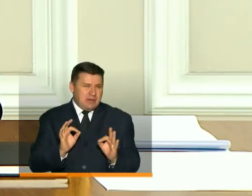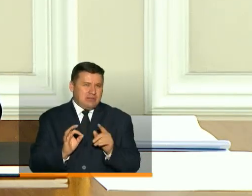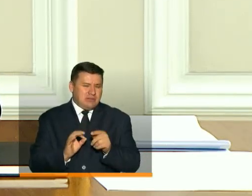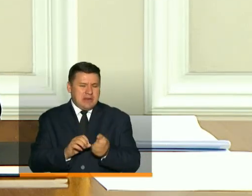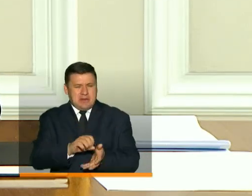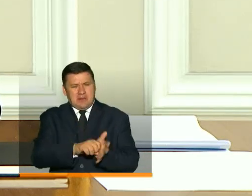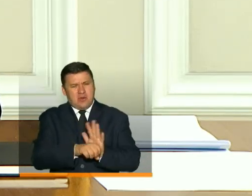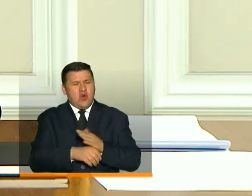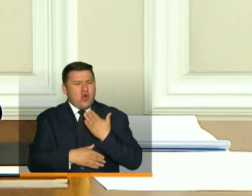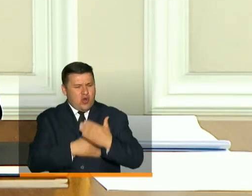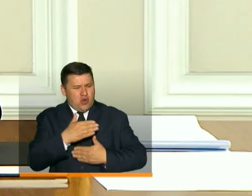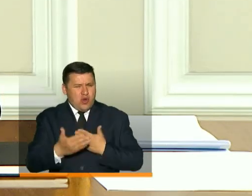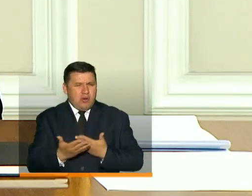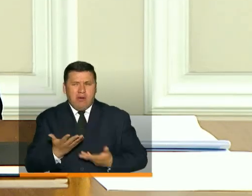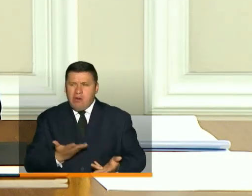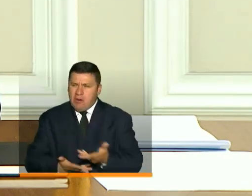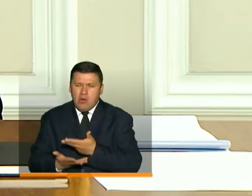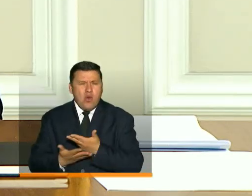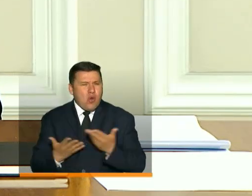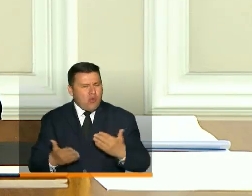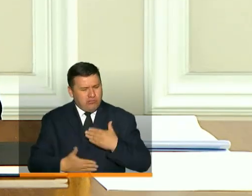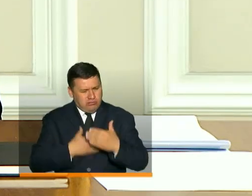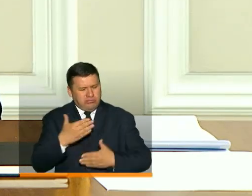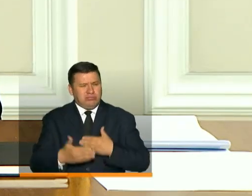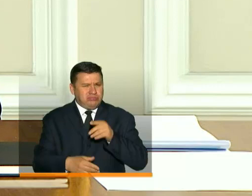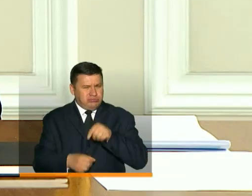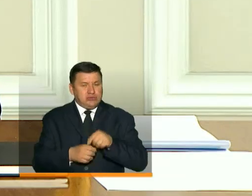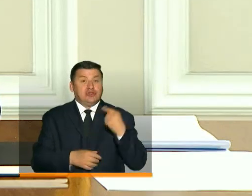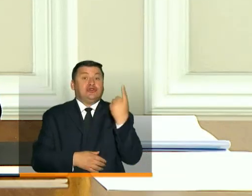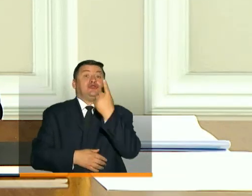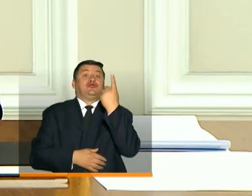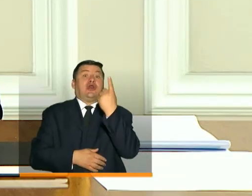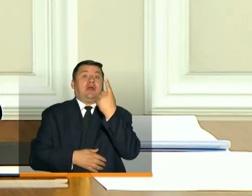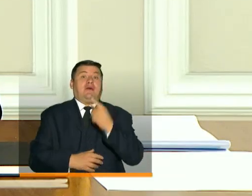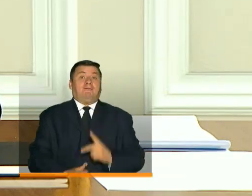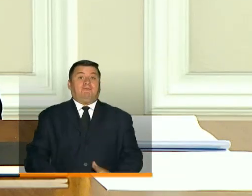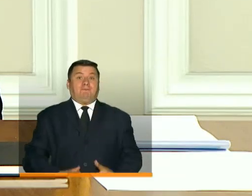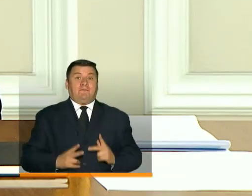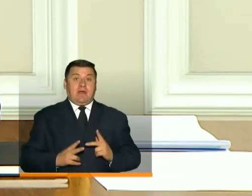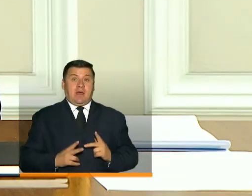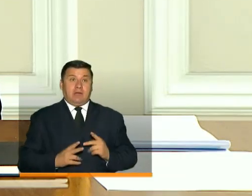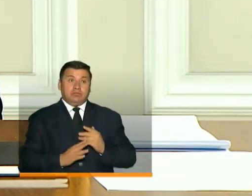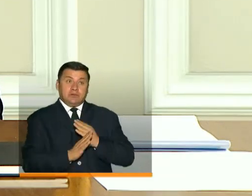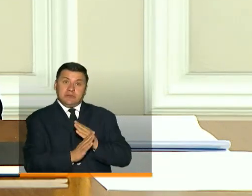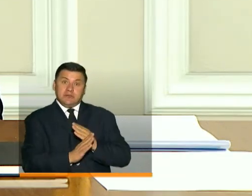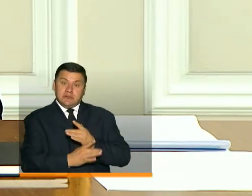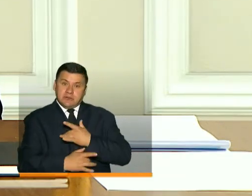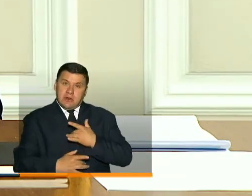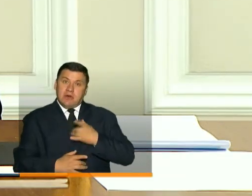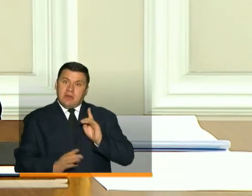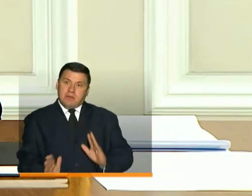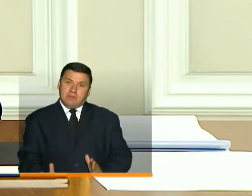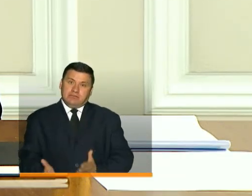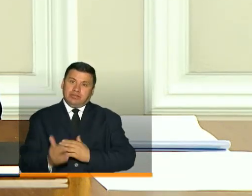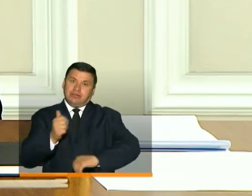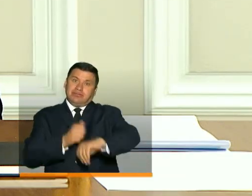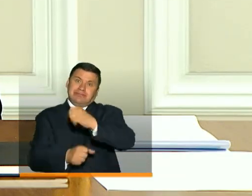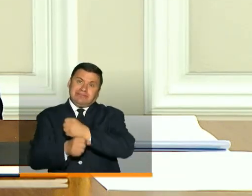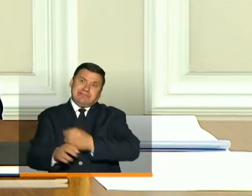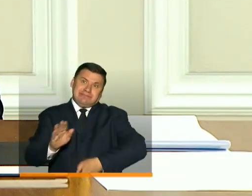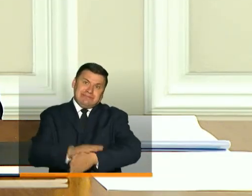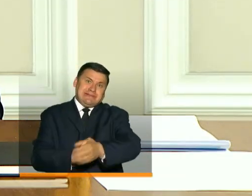esta pandemia, cómo vamos interviniendo, cómo vamos también, no solamente protegiendo la vida y la salud, sino también recuperando la vida